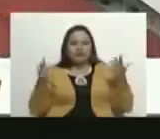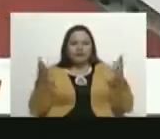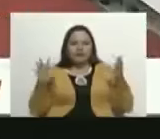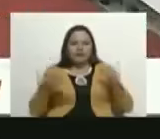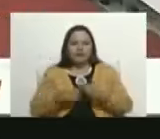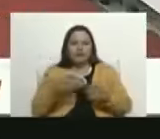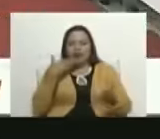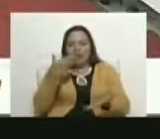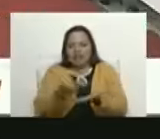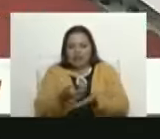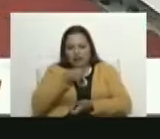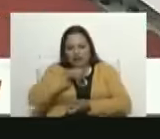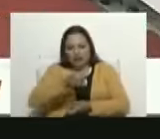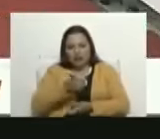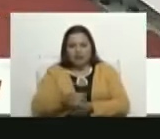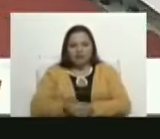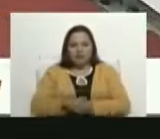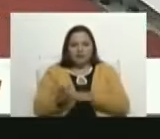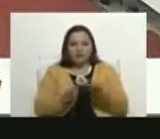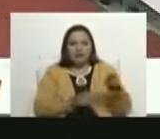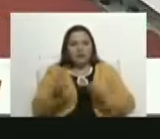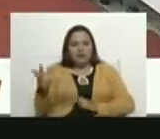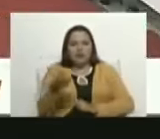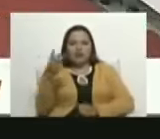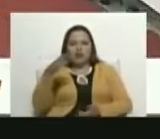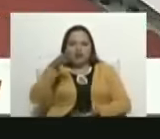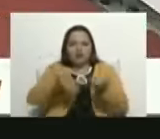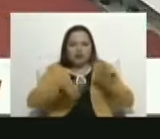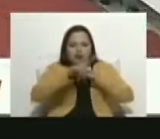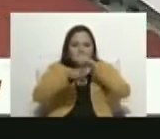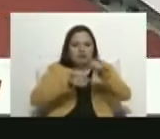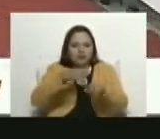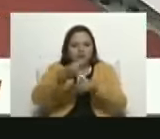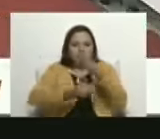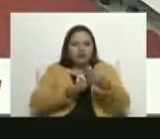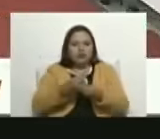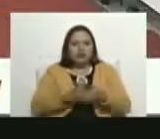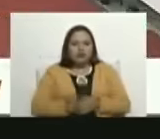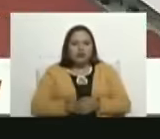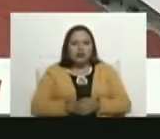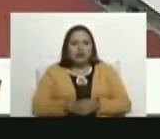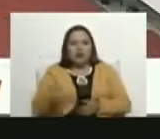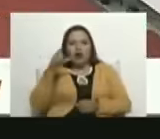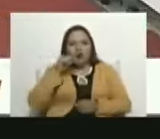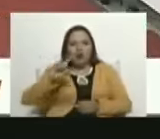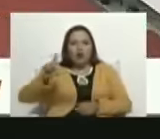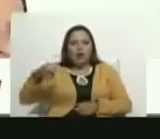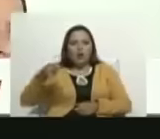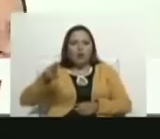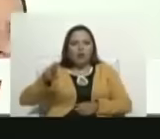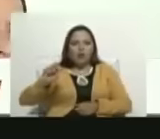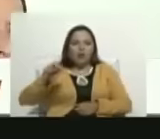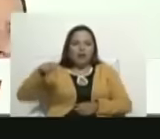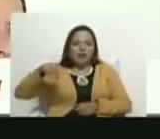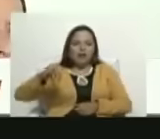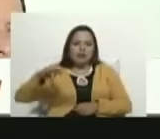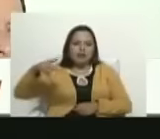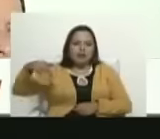Gracias, compañero. La tercera y última pregunta la realiza Hugo Guanipa por Radio Nacional de